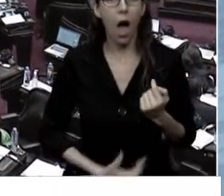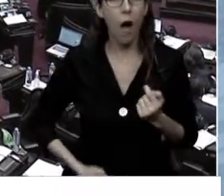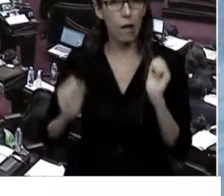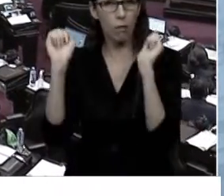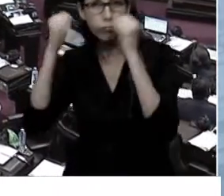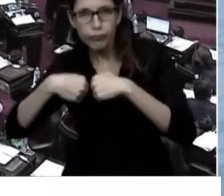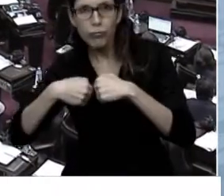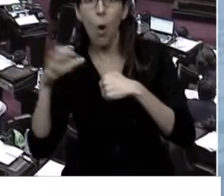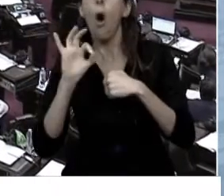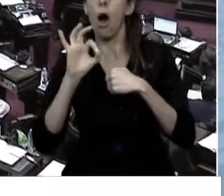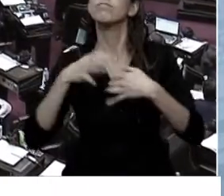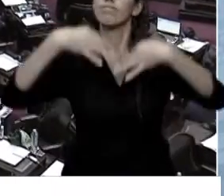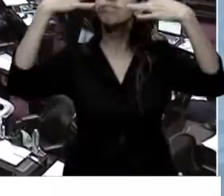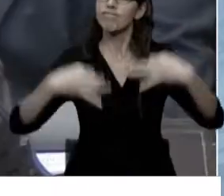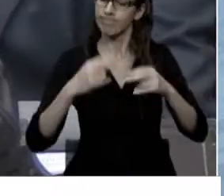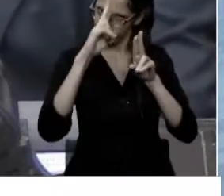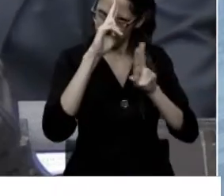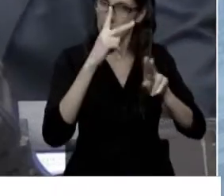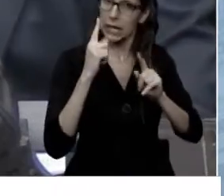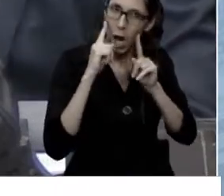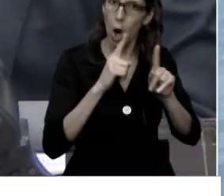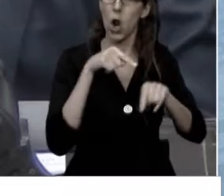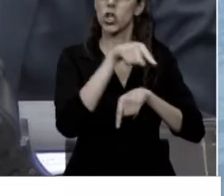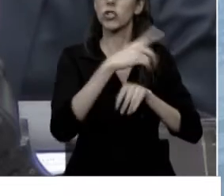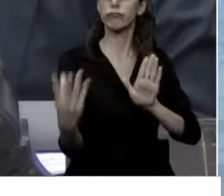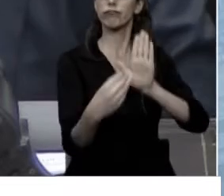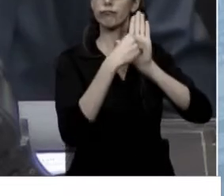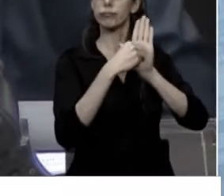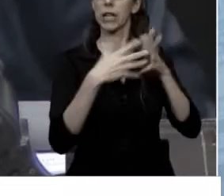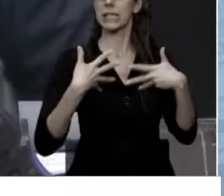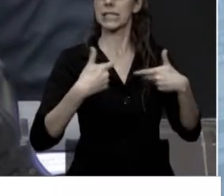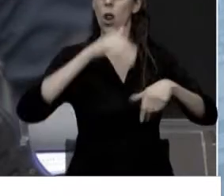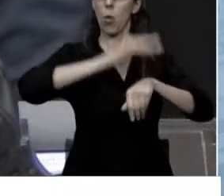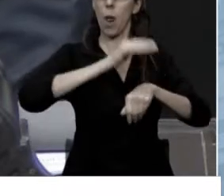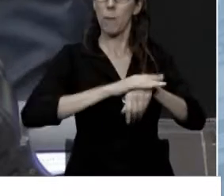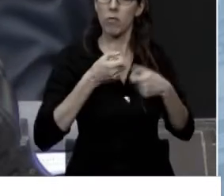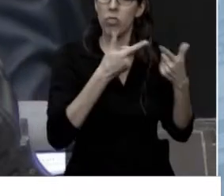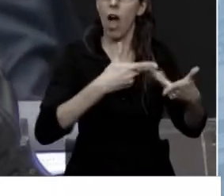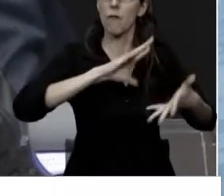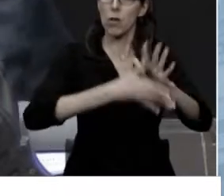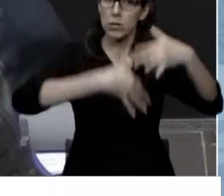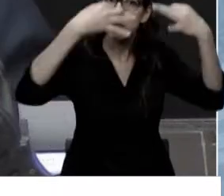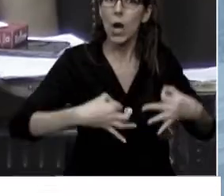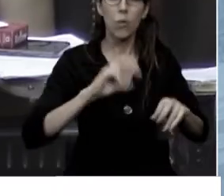o incorporarlo al sistema de salud para que sea seguro y no mueran más mujeres.